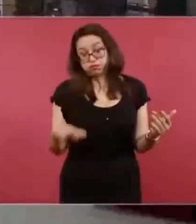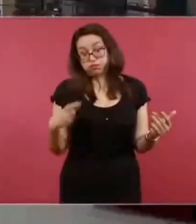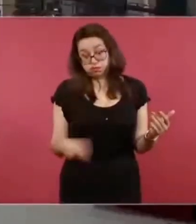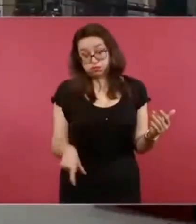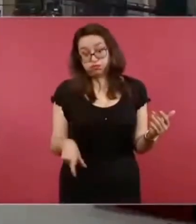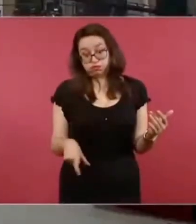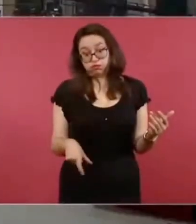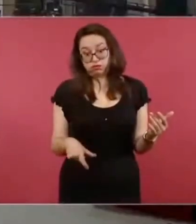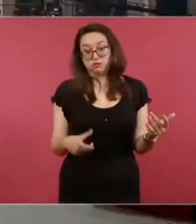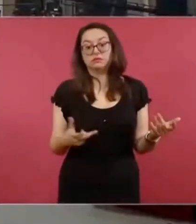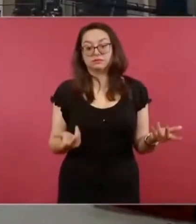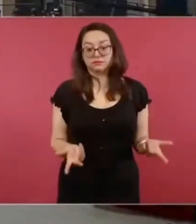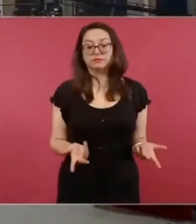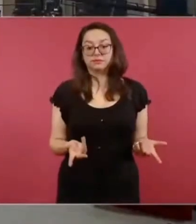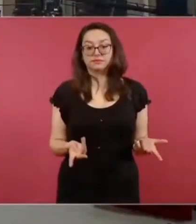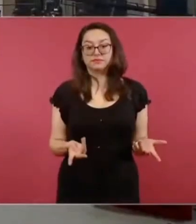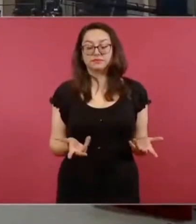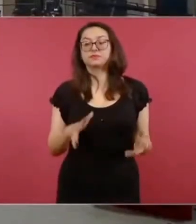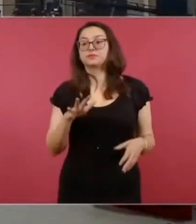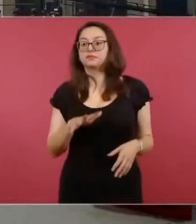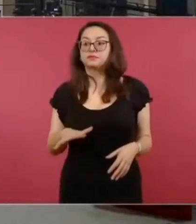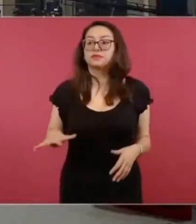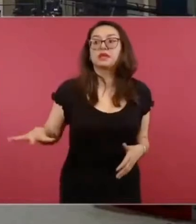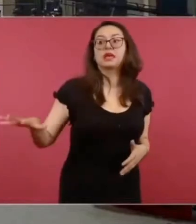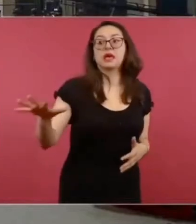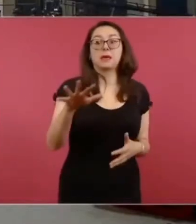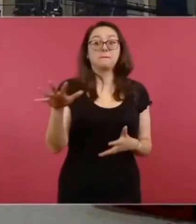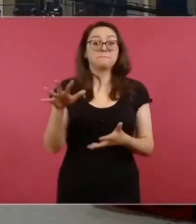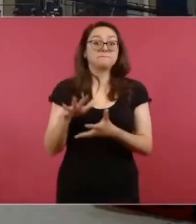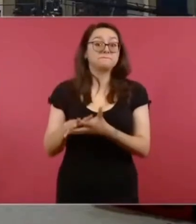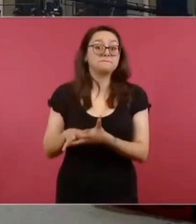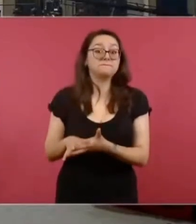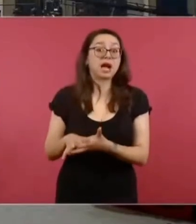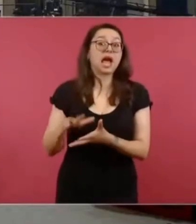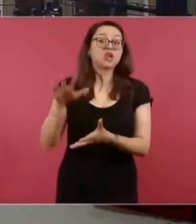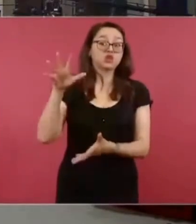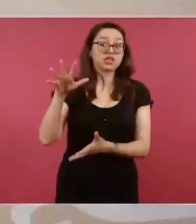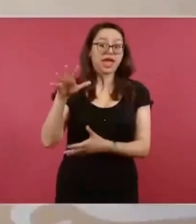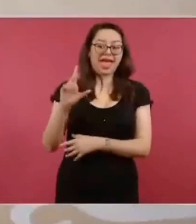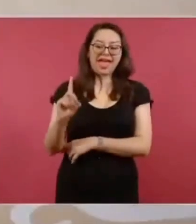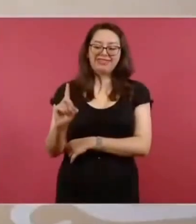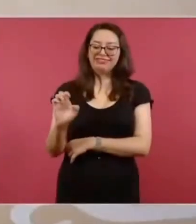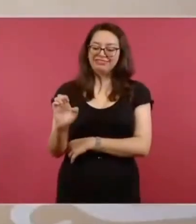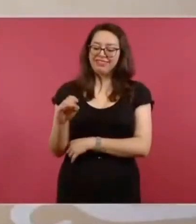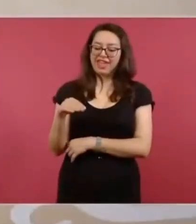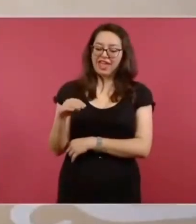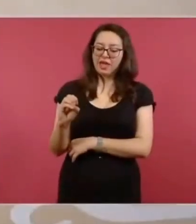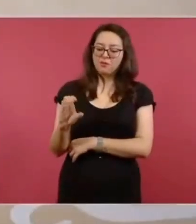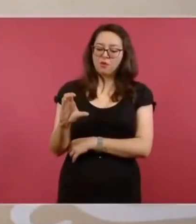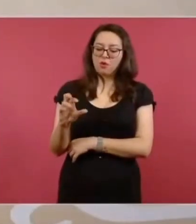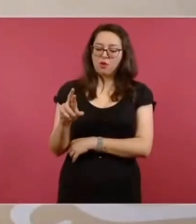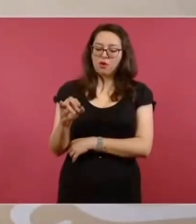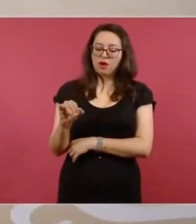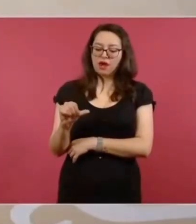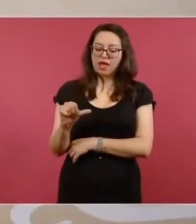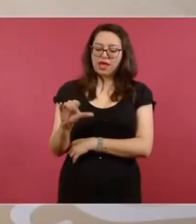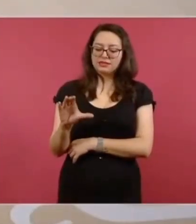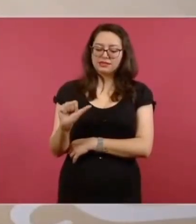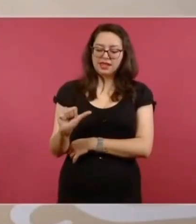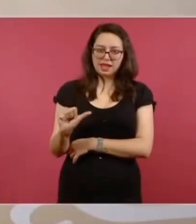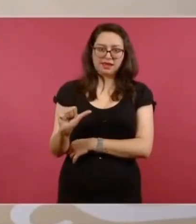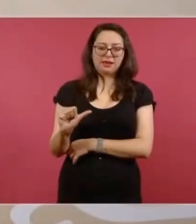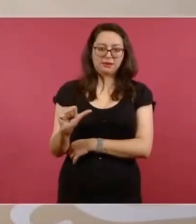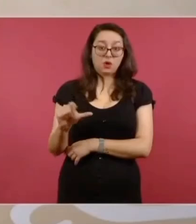que no tiene nada que ver con la democracia, porque la democracia es el gobierno del pueblo.